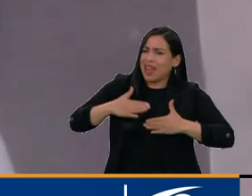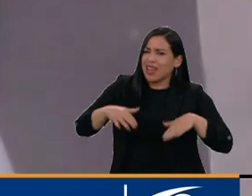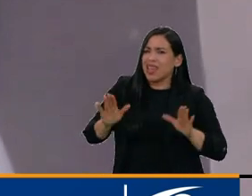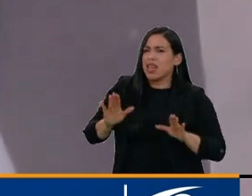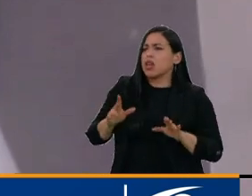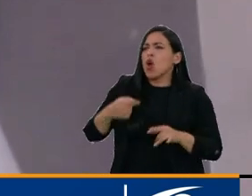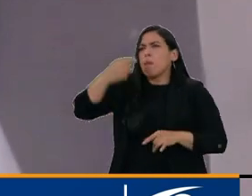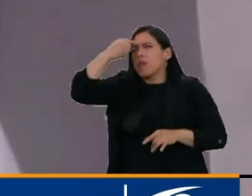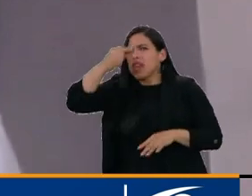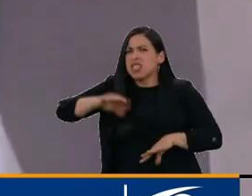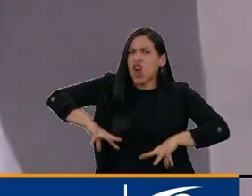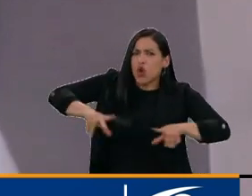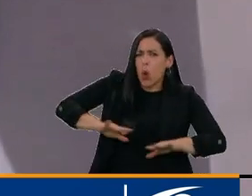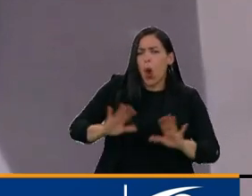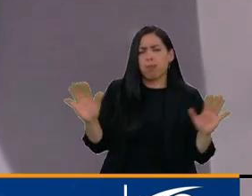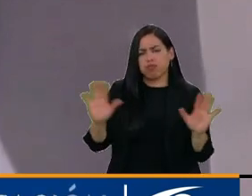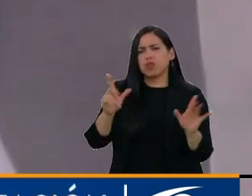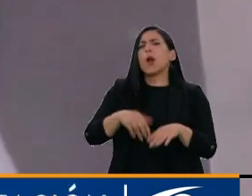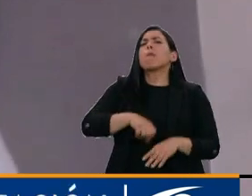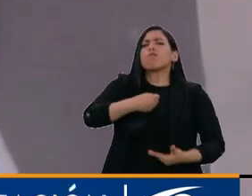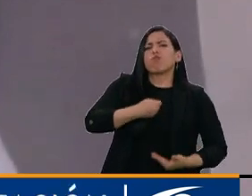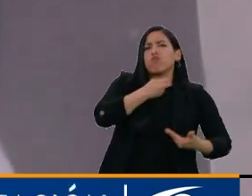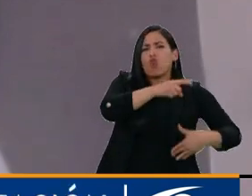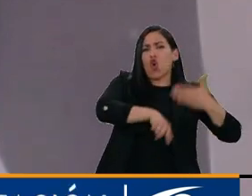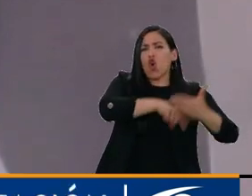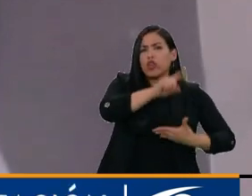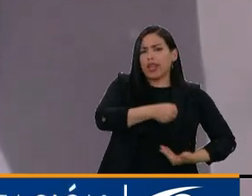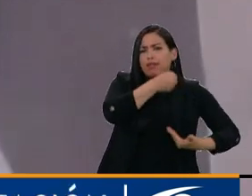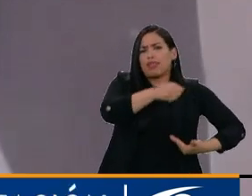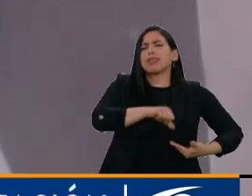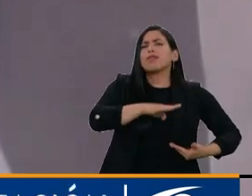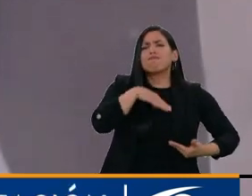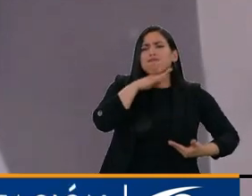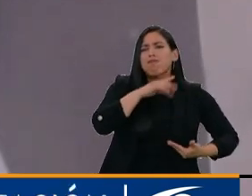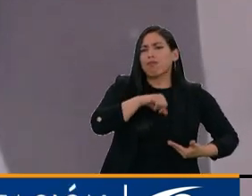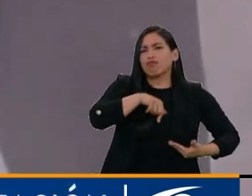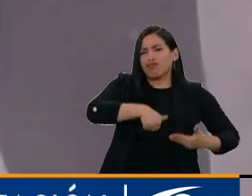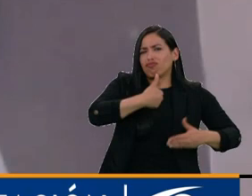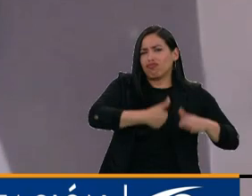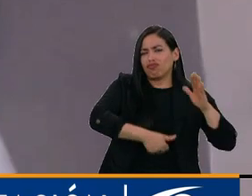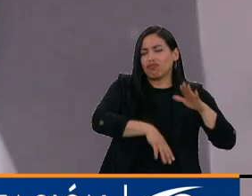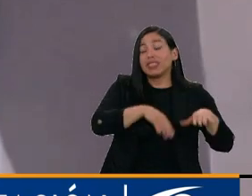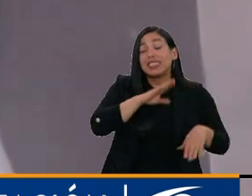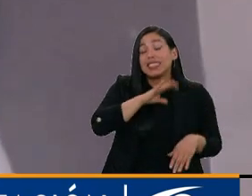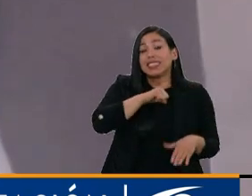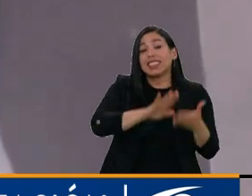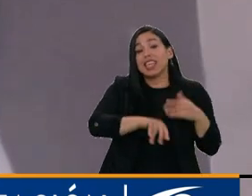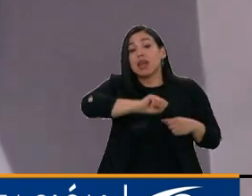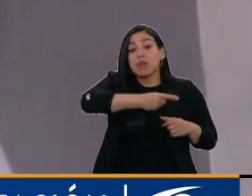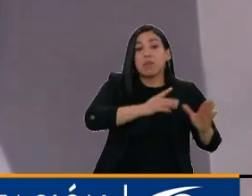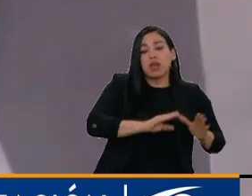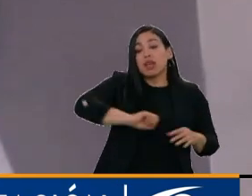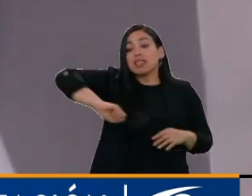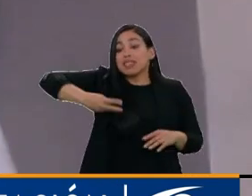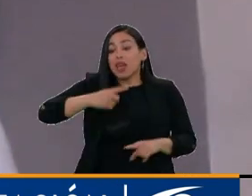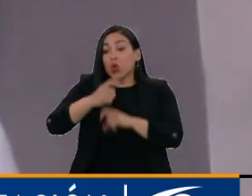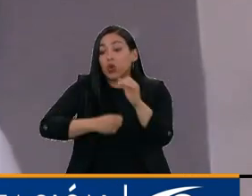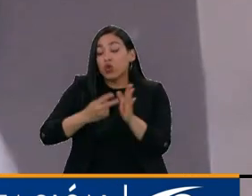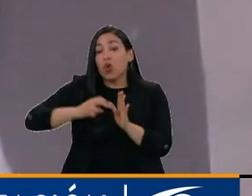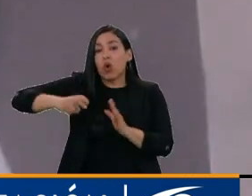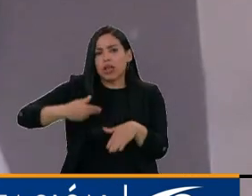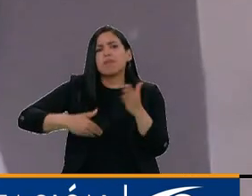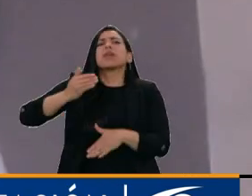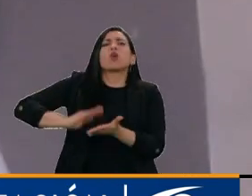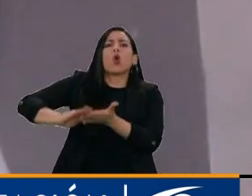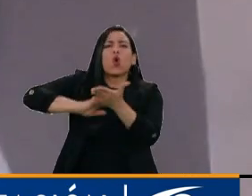se va a ejecutar, que los recursos están ya en un contrato de construcción para ese tramo inicial y para el segundo tramo a final de año debemos tener también